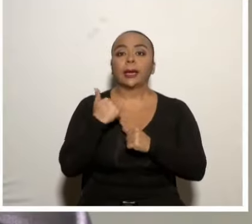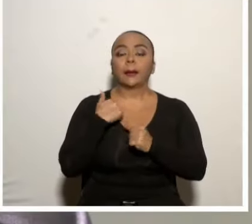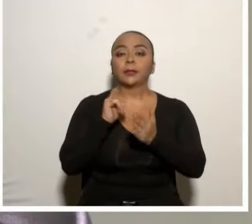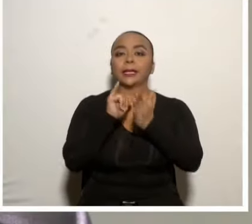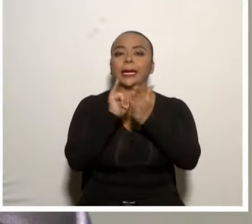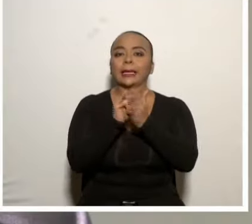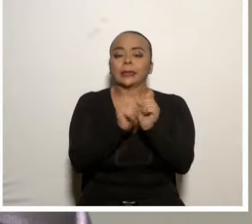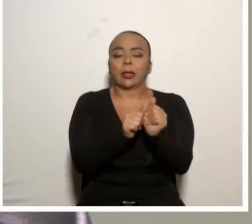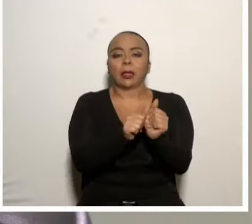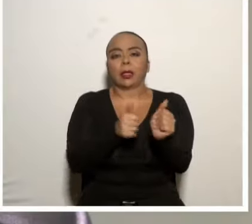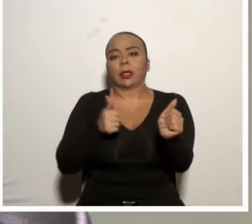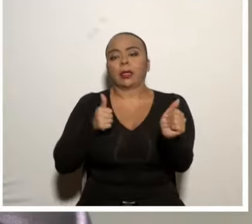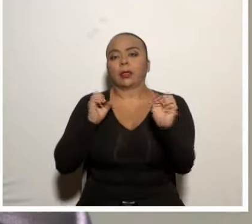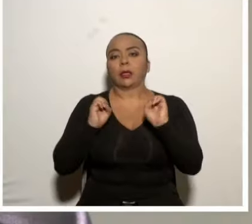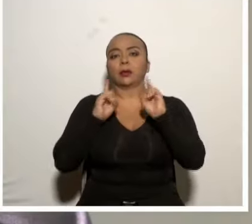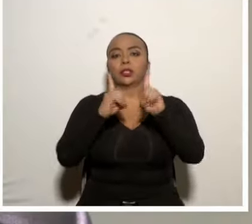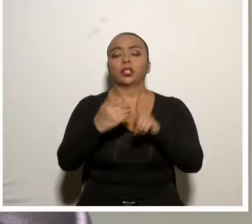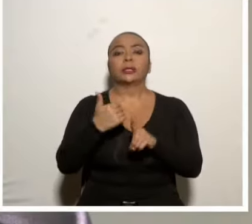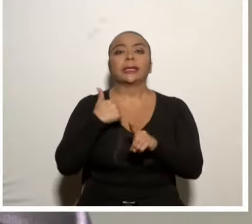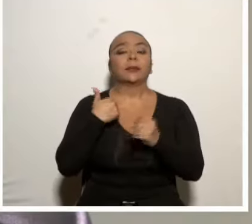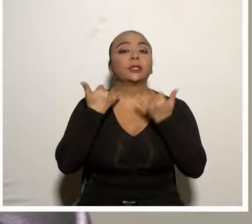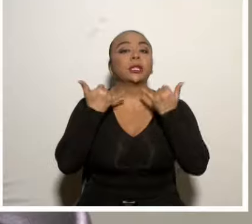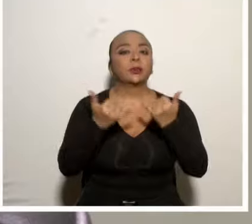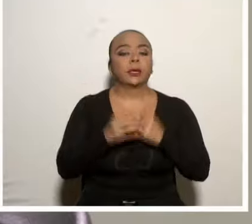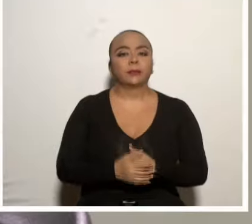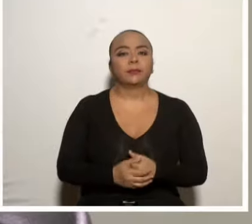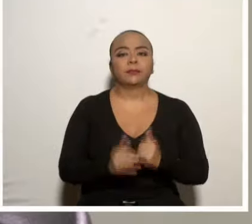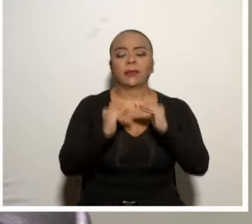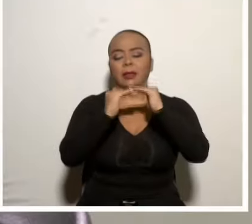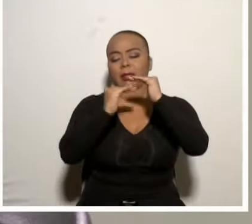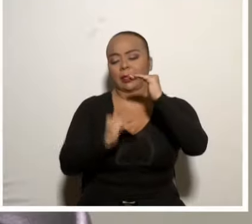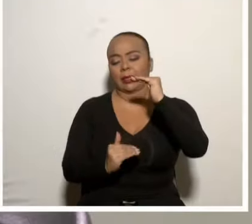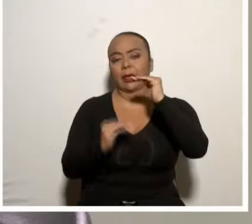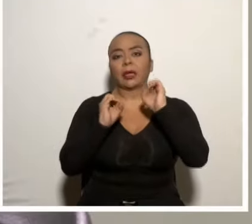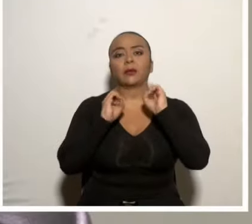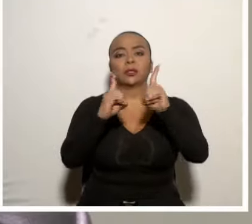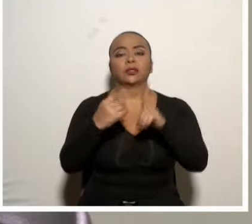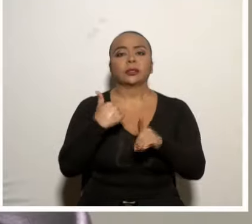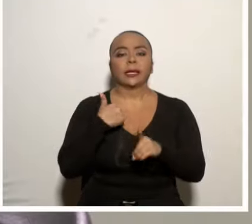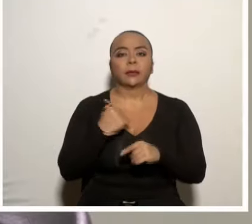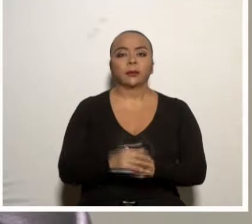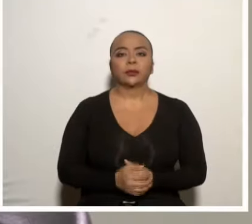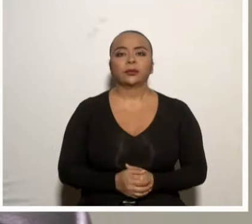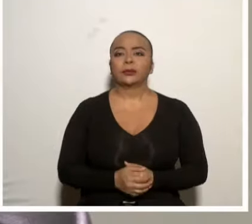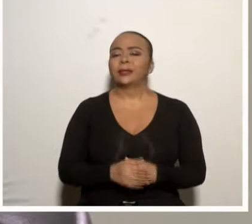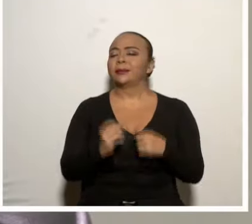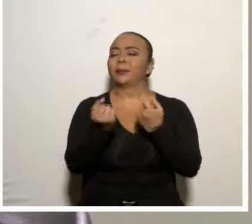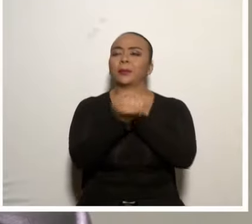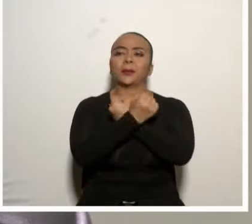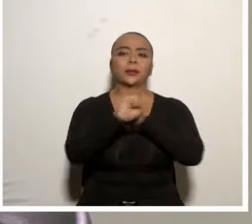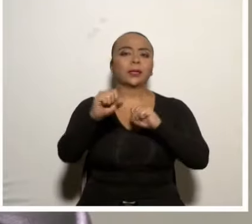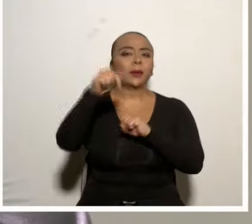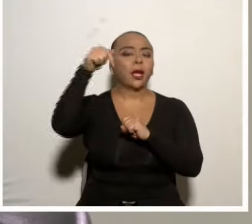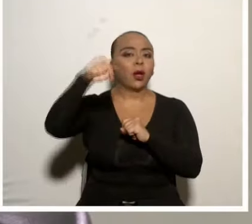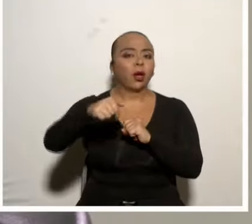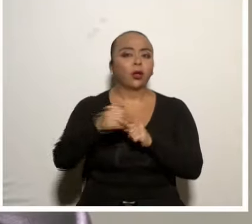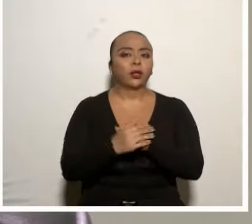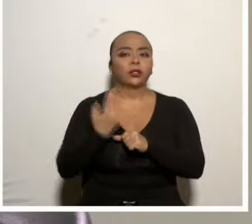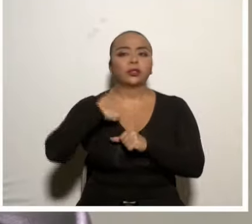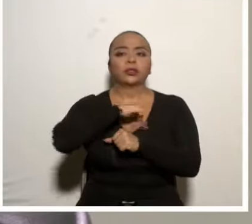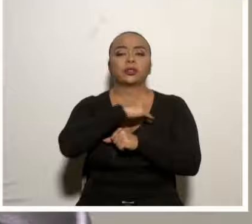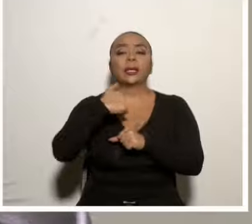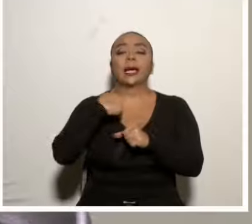esa brecha de educación que tenemos, en esa desigualdad de educación que tenemos. No es posible que hoy por hoy